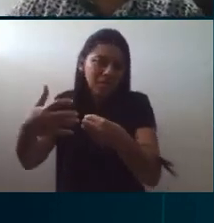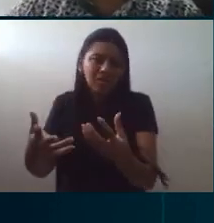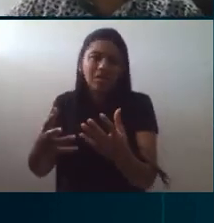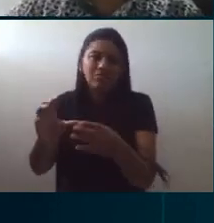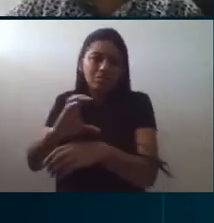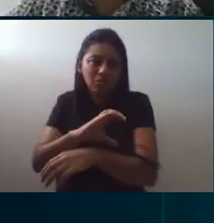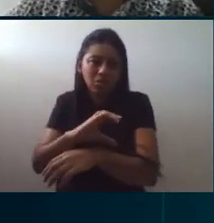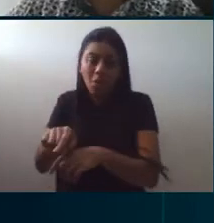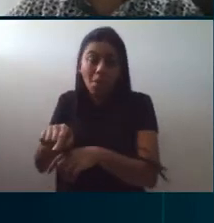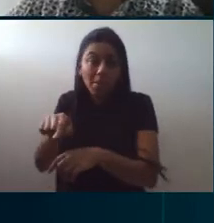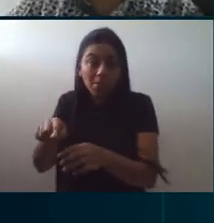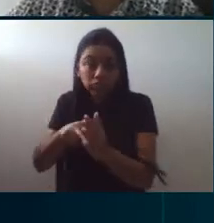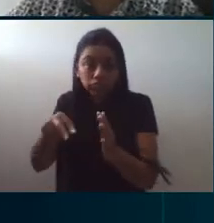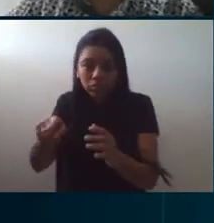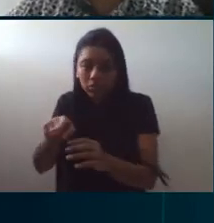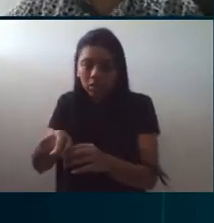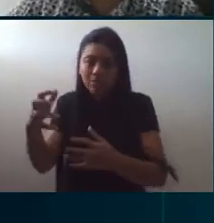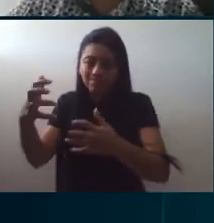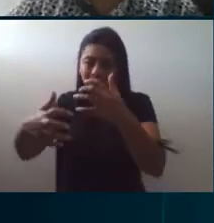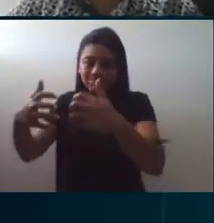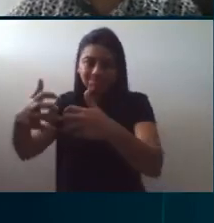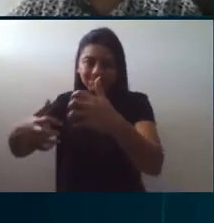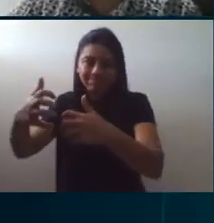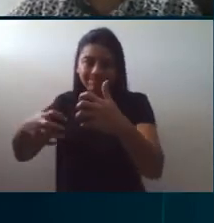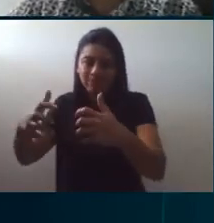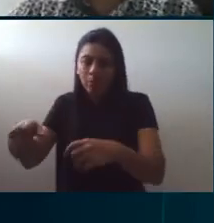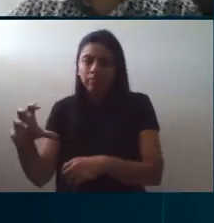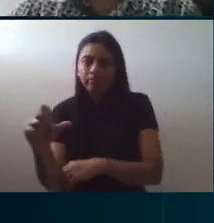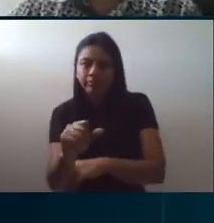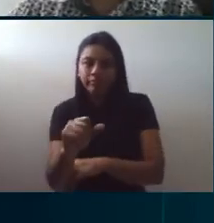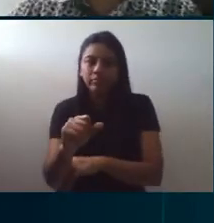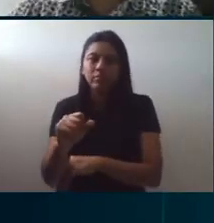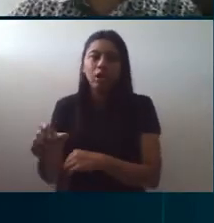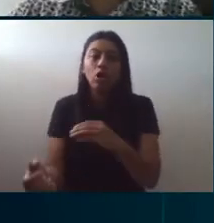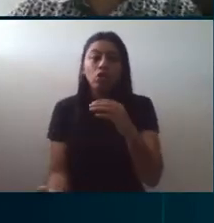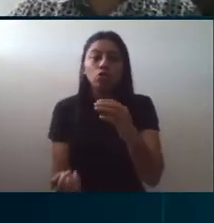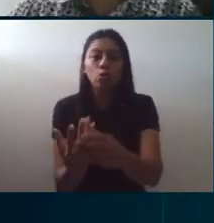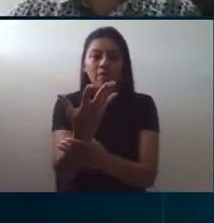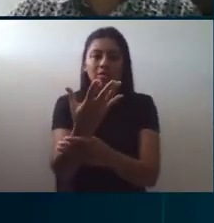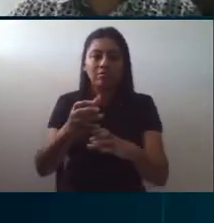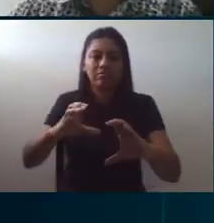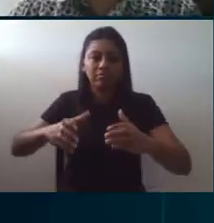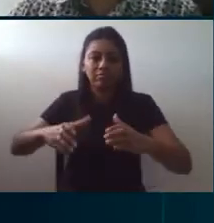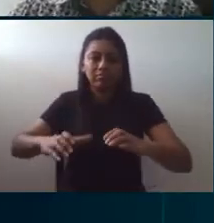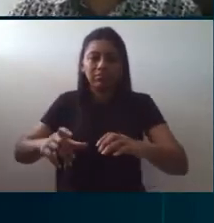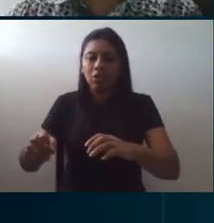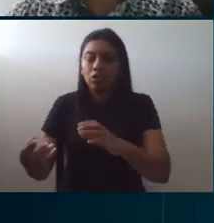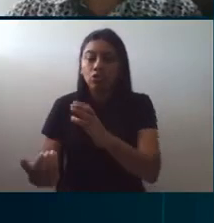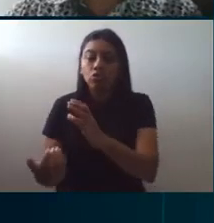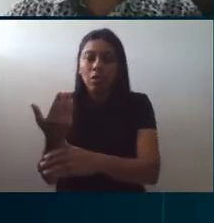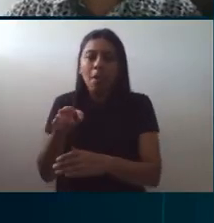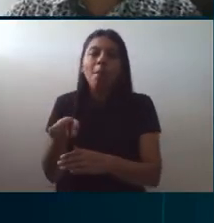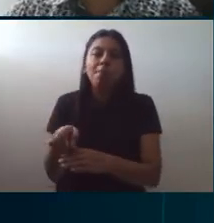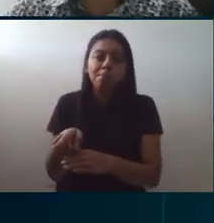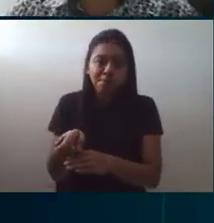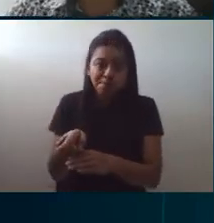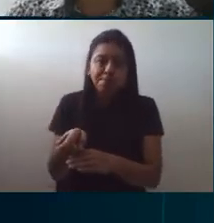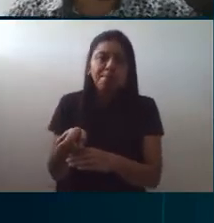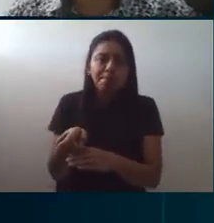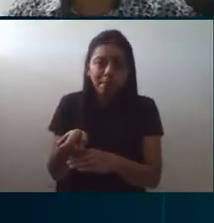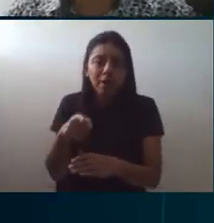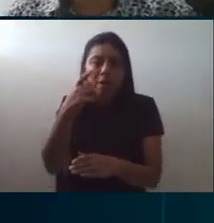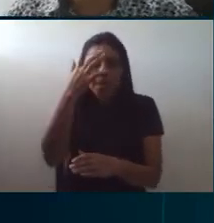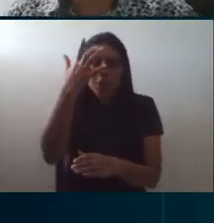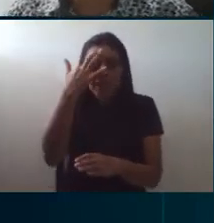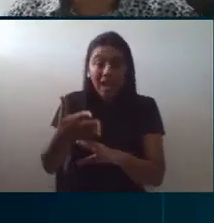que mediante una lección aprendida exista una categoría automática que asignarle a esta lección aprendida. ¿Y él cómo lo va a hacer? Porque yo, mediante esta